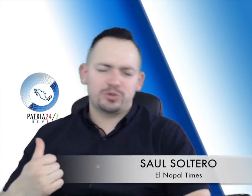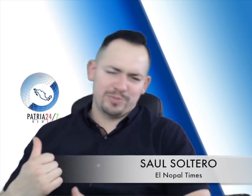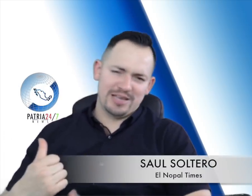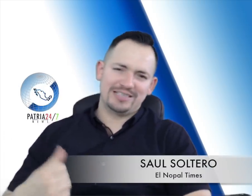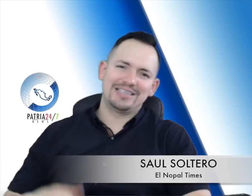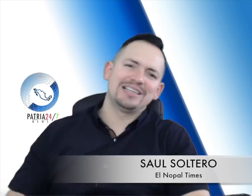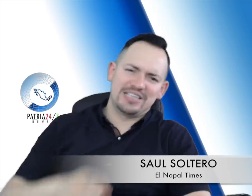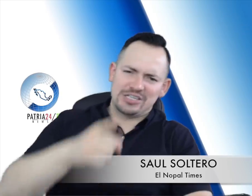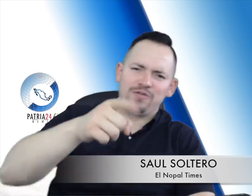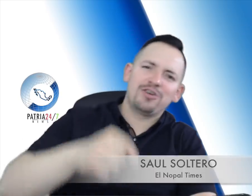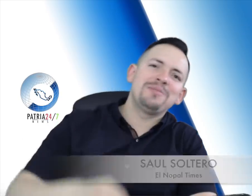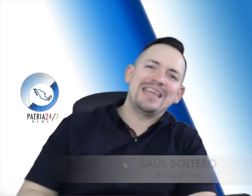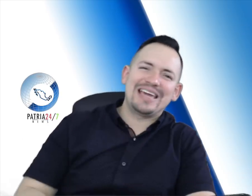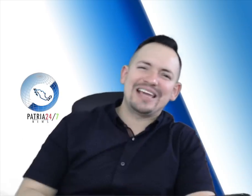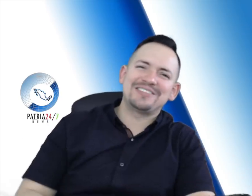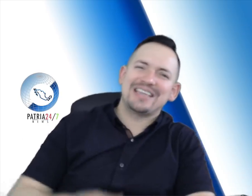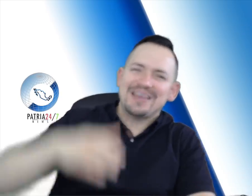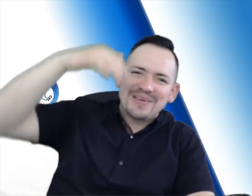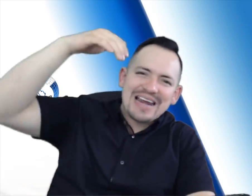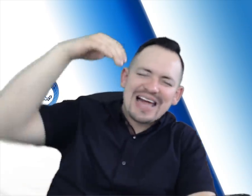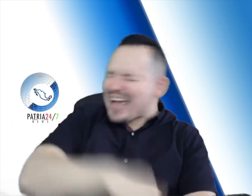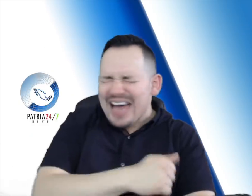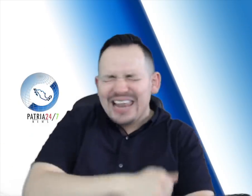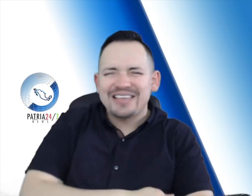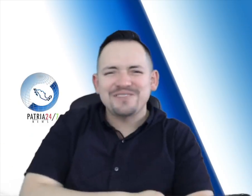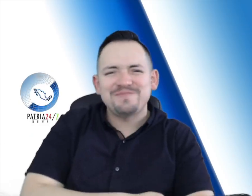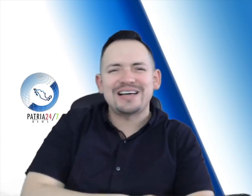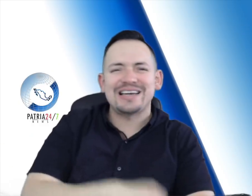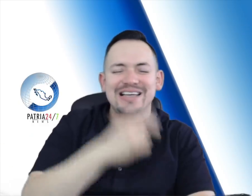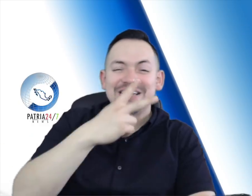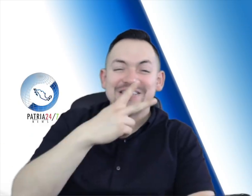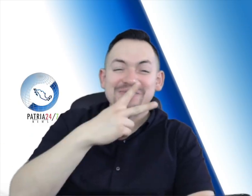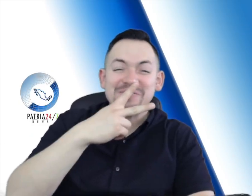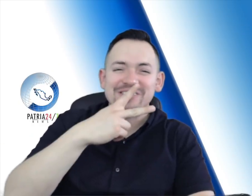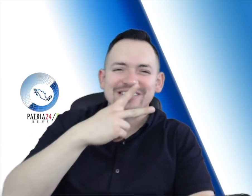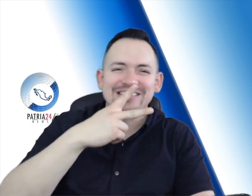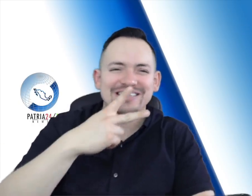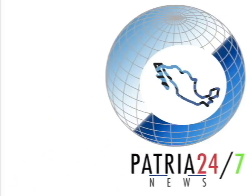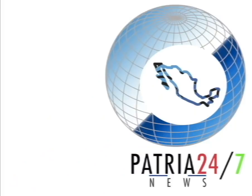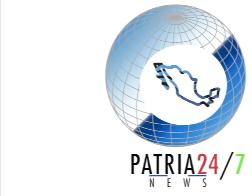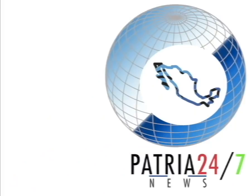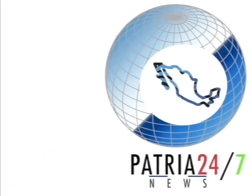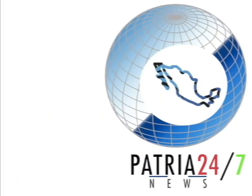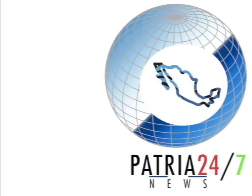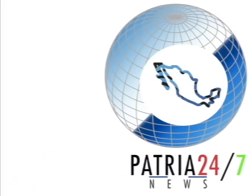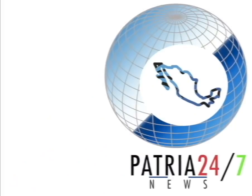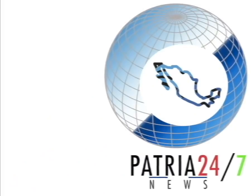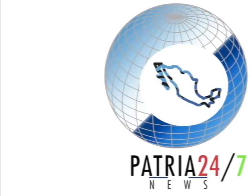Nopal Times, para decirles que se informen y que no se dejen ver la cara de Nopal. Nos vemos.